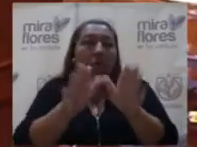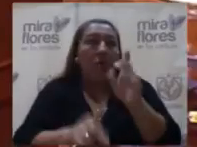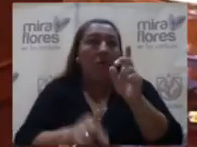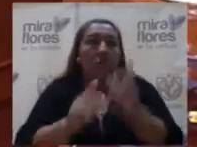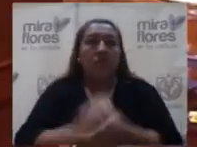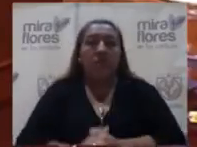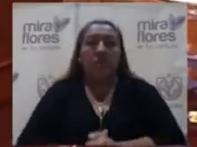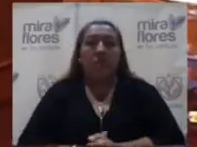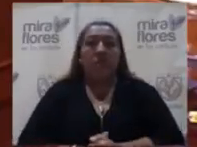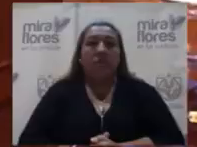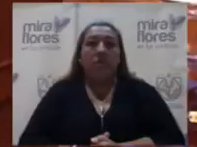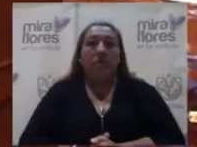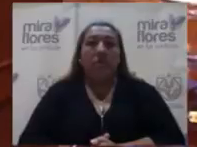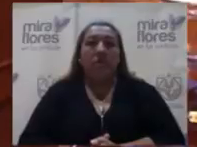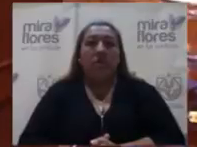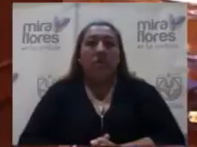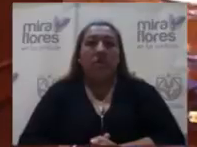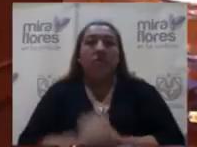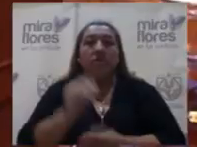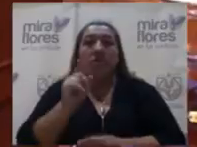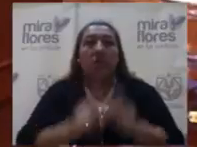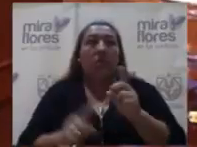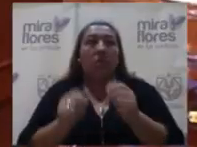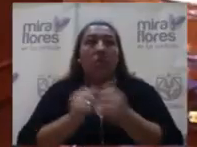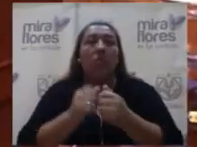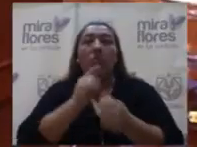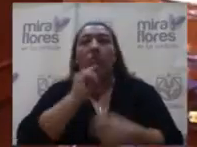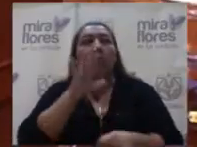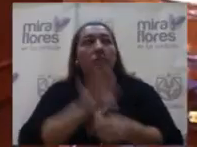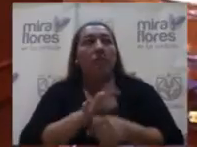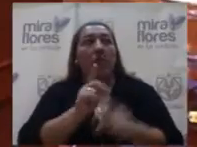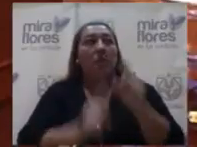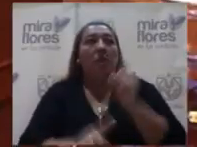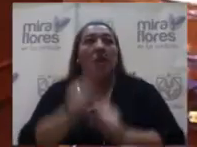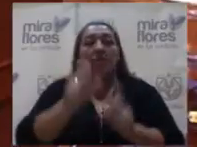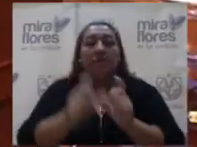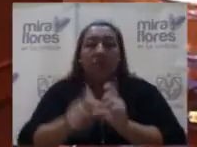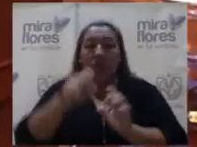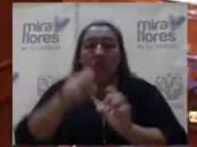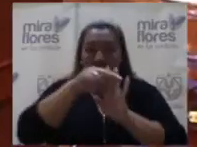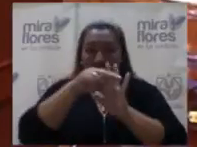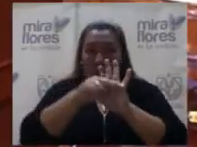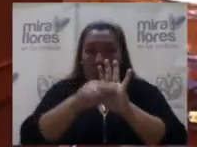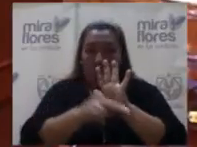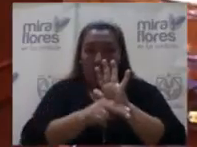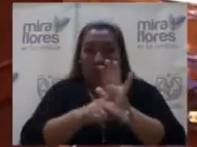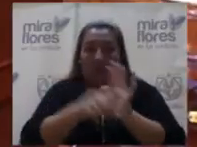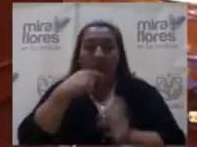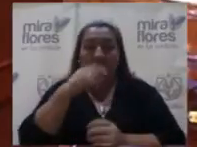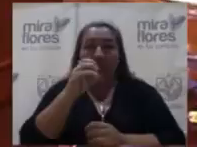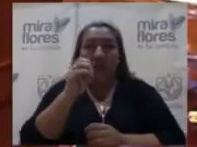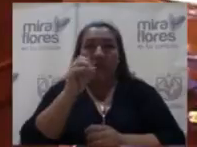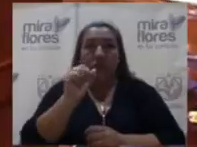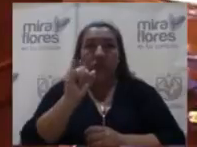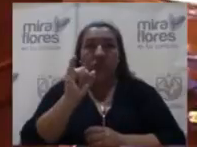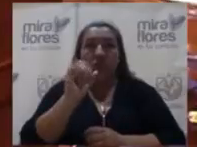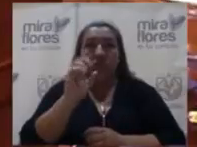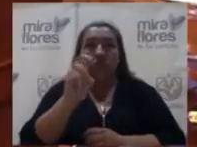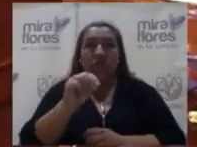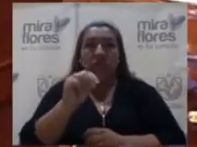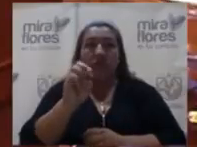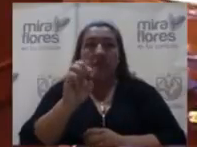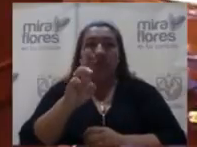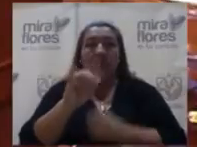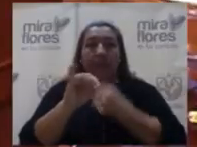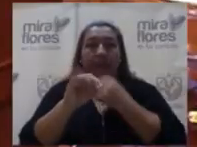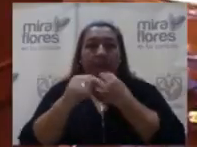sistema de almacenamiento de GLP por incumplir con la normatividad actual de OSINERMIN, lo cual ha sido comunicado